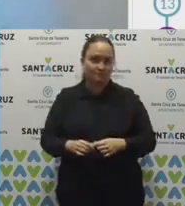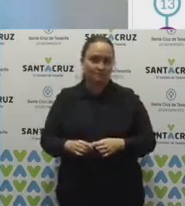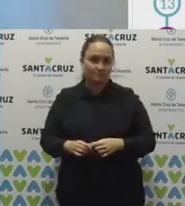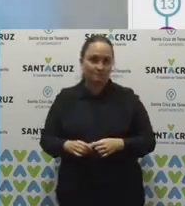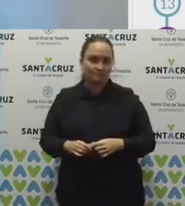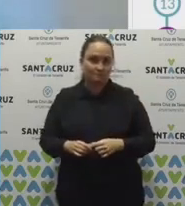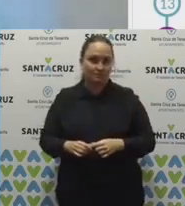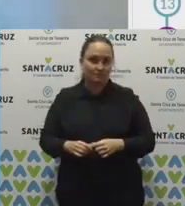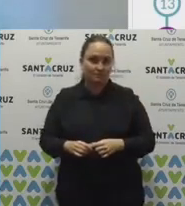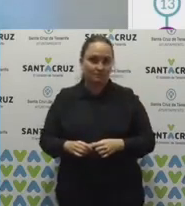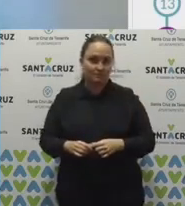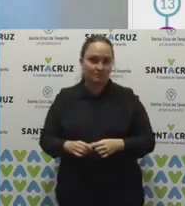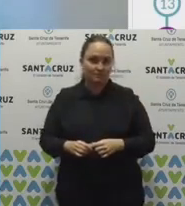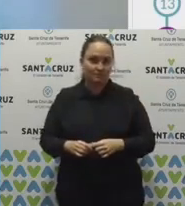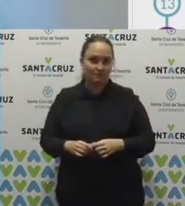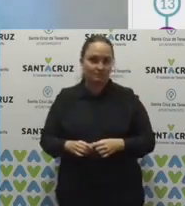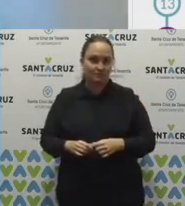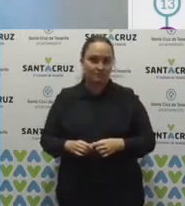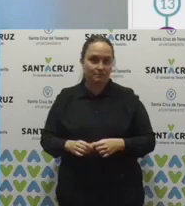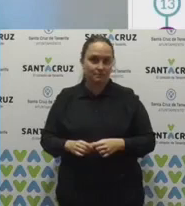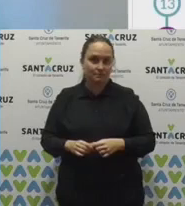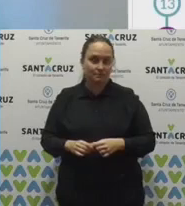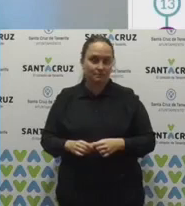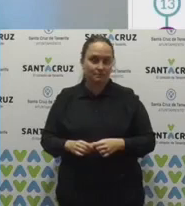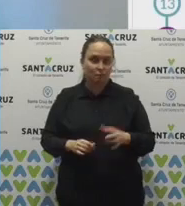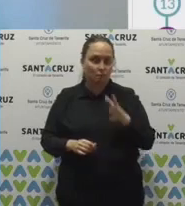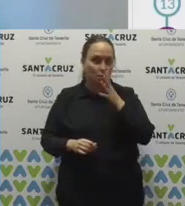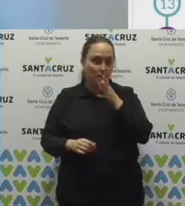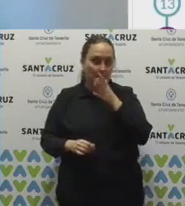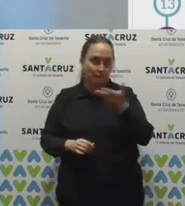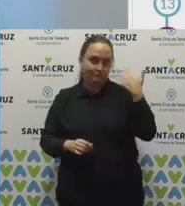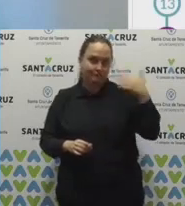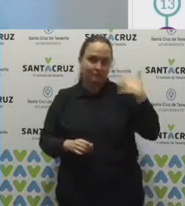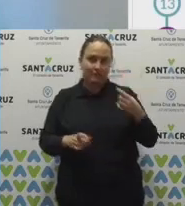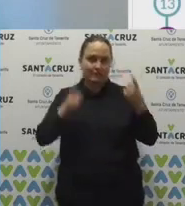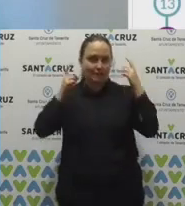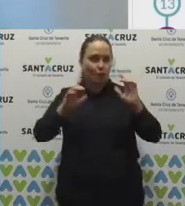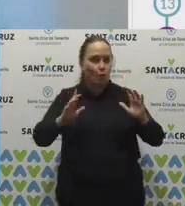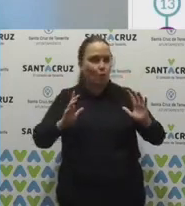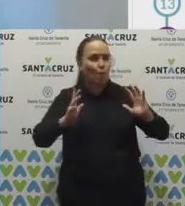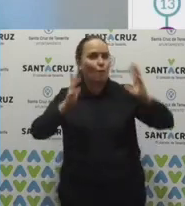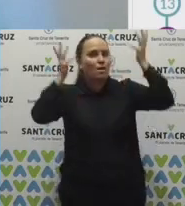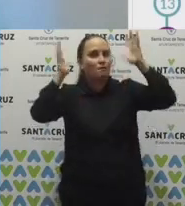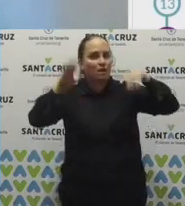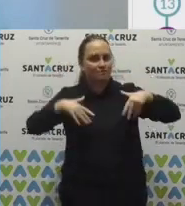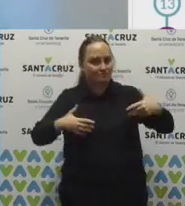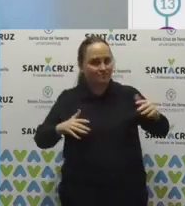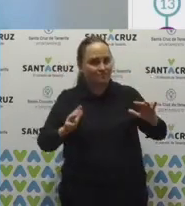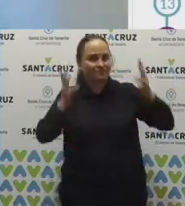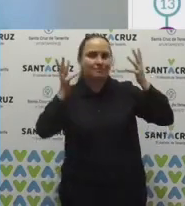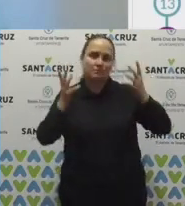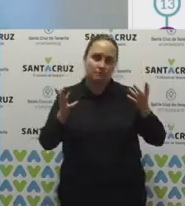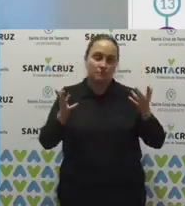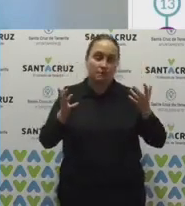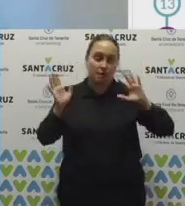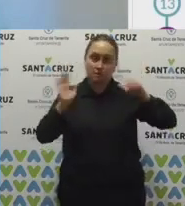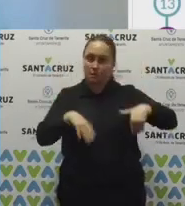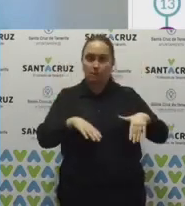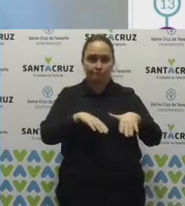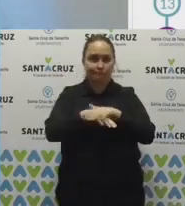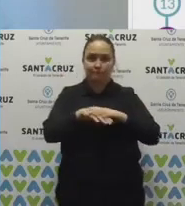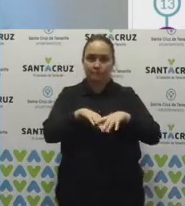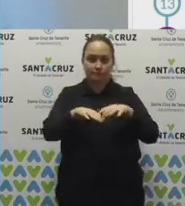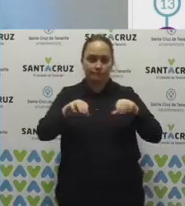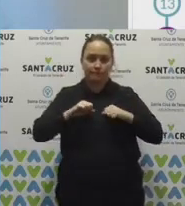en esta decisión de haber acudido a la huelga es más en tanto es así que este grupo de gobierno ha tomado la determinación de